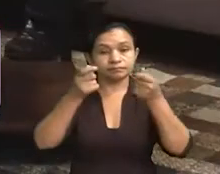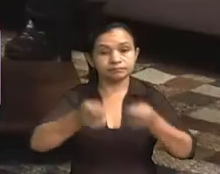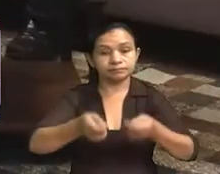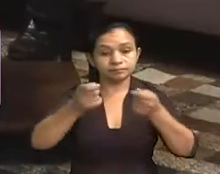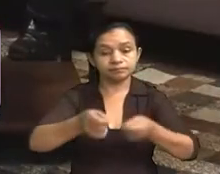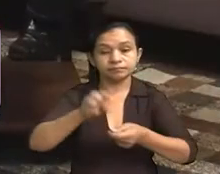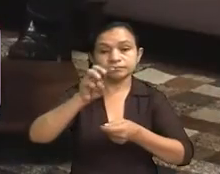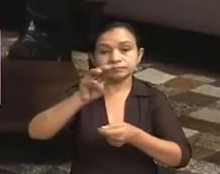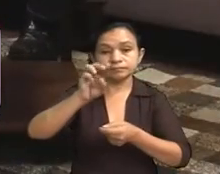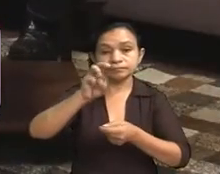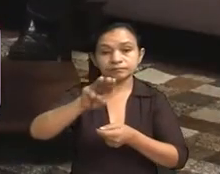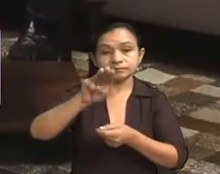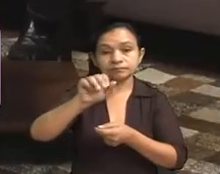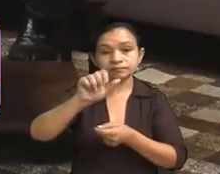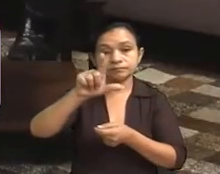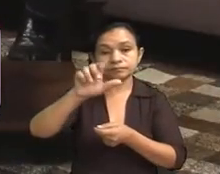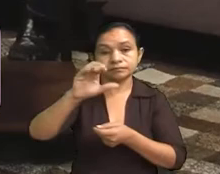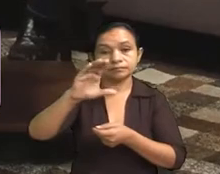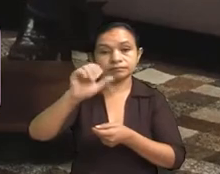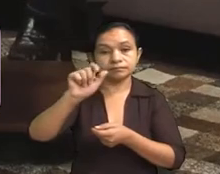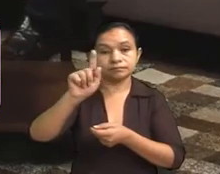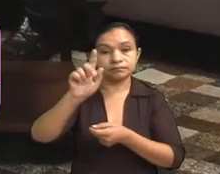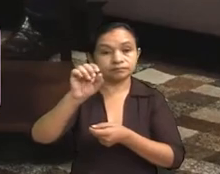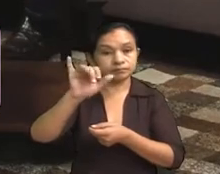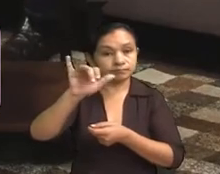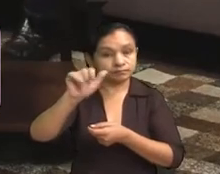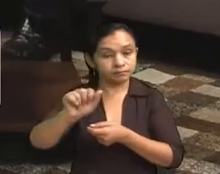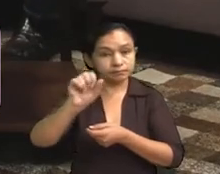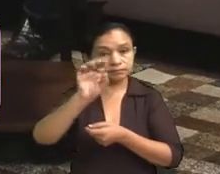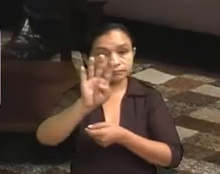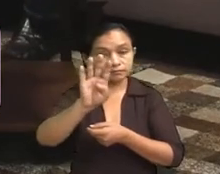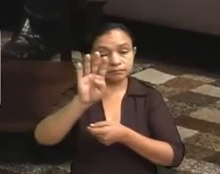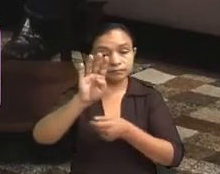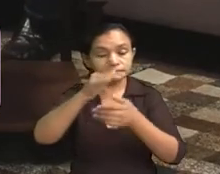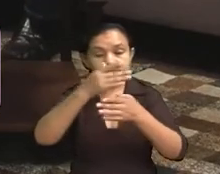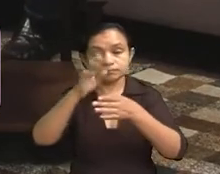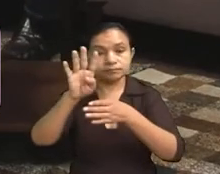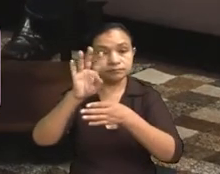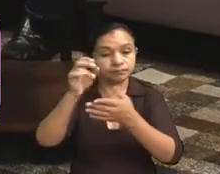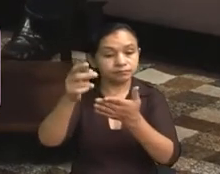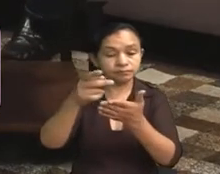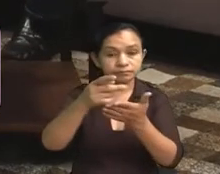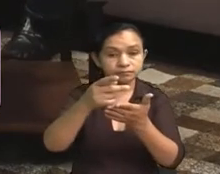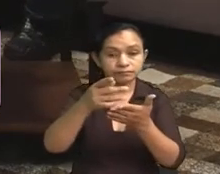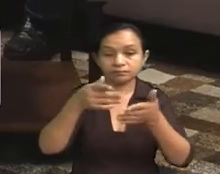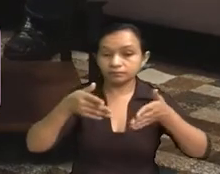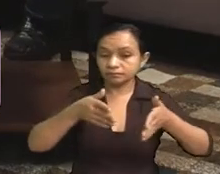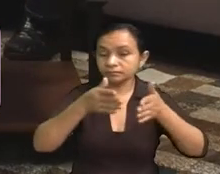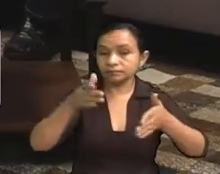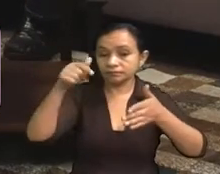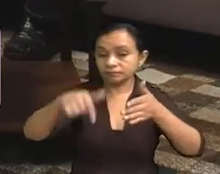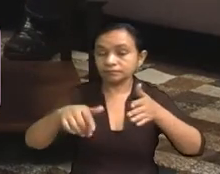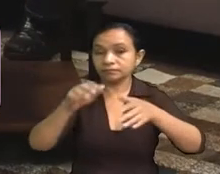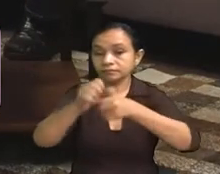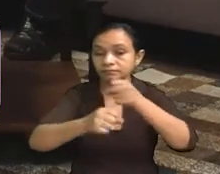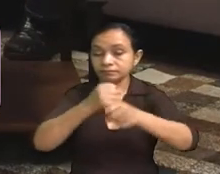Malacatoya, el puente de Malacatoya, pero vaya, ese es uno de los 40 y pico que se inauguraron este año. Sí, mira,